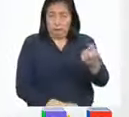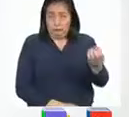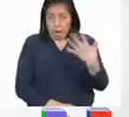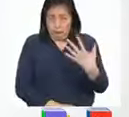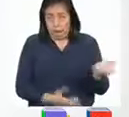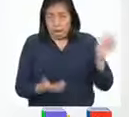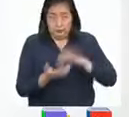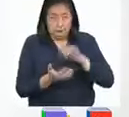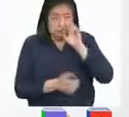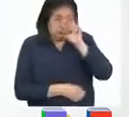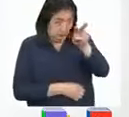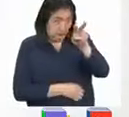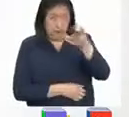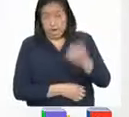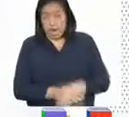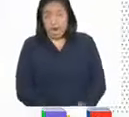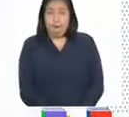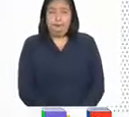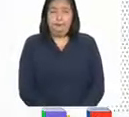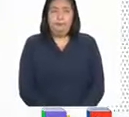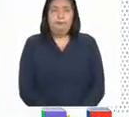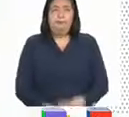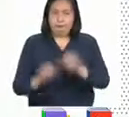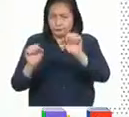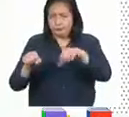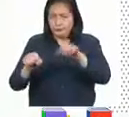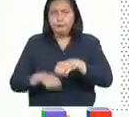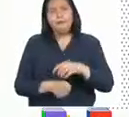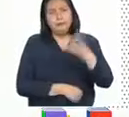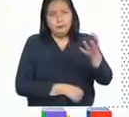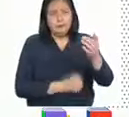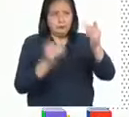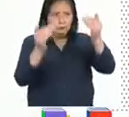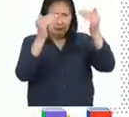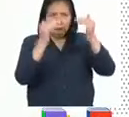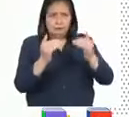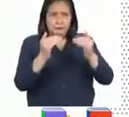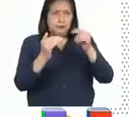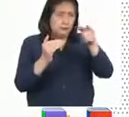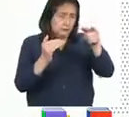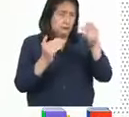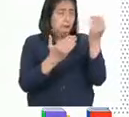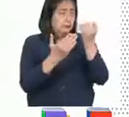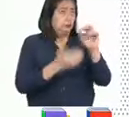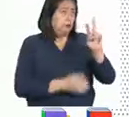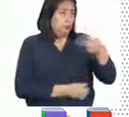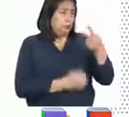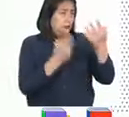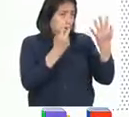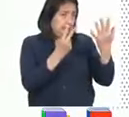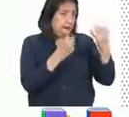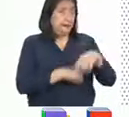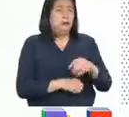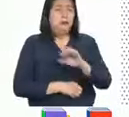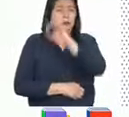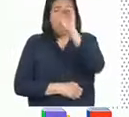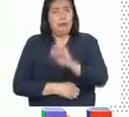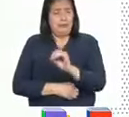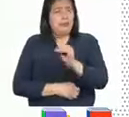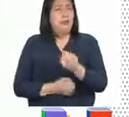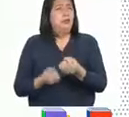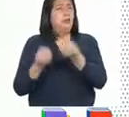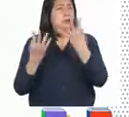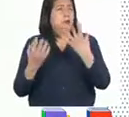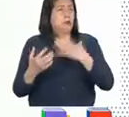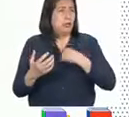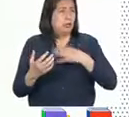puedes decir qué más observas, Patricia? Claro. Según la información que presenta el gráfico, en el 2007 el porcentaje de